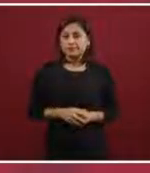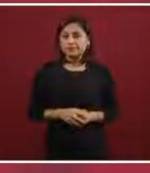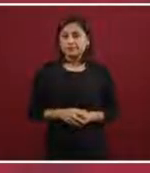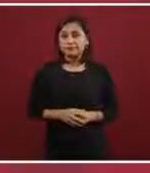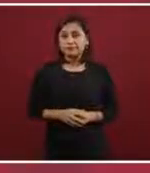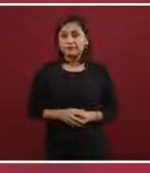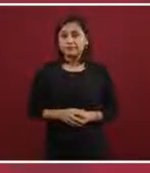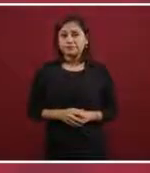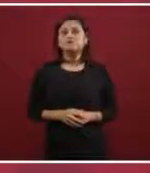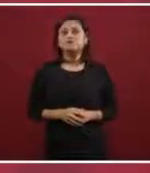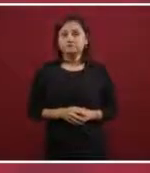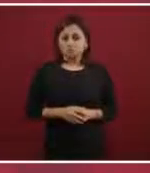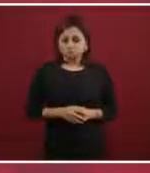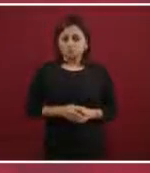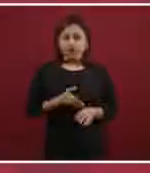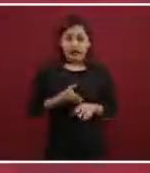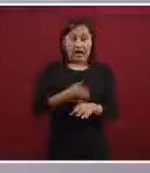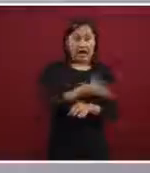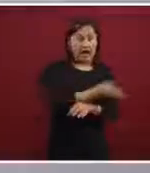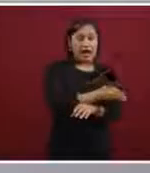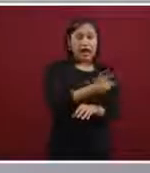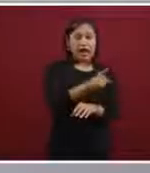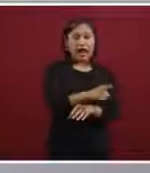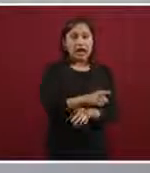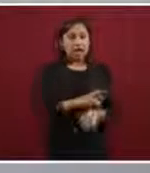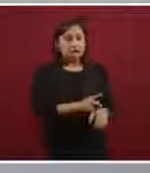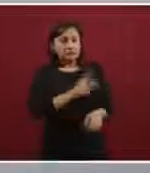enfrentar la violencia con la violencia